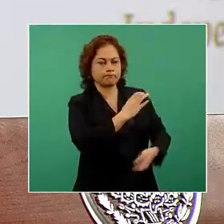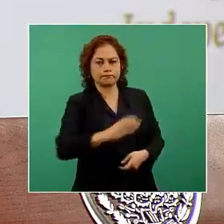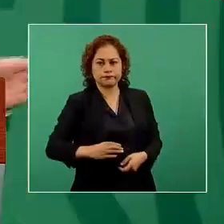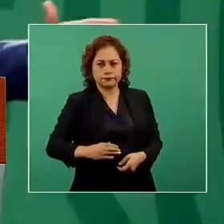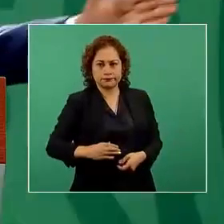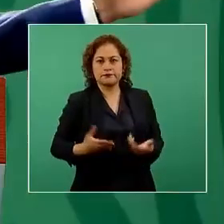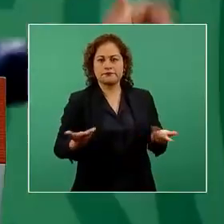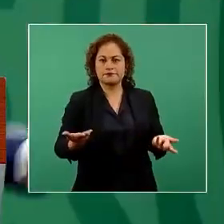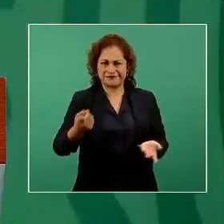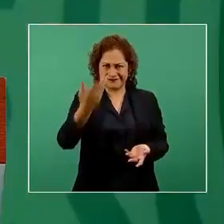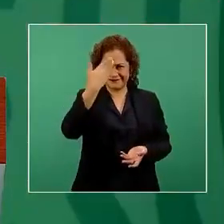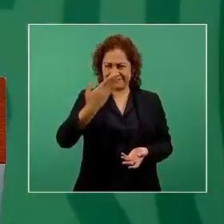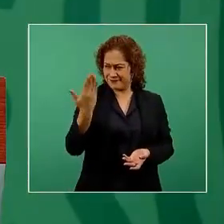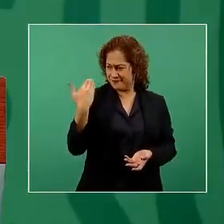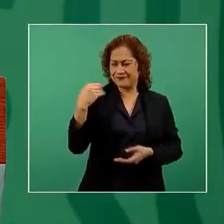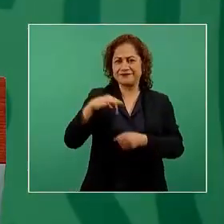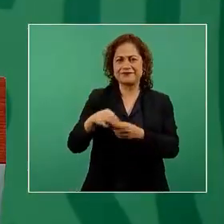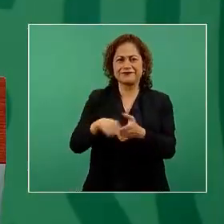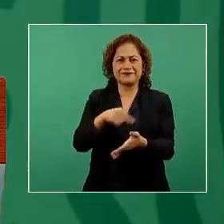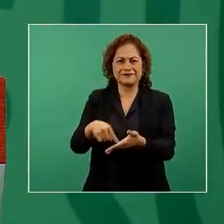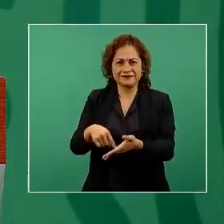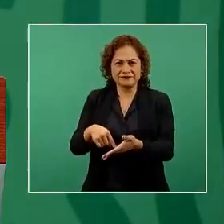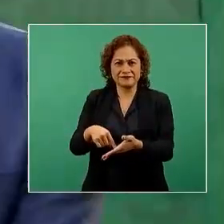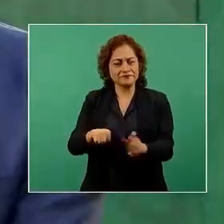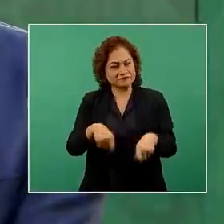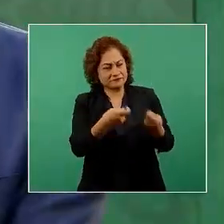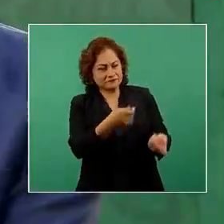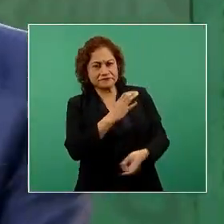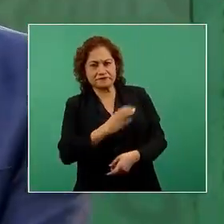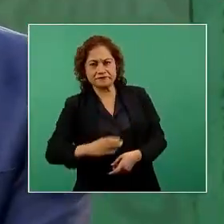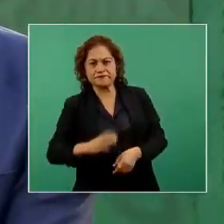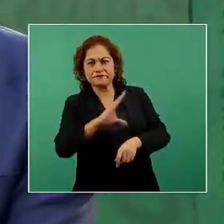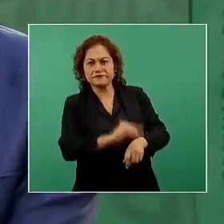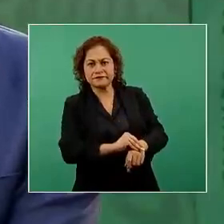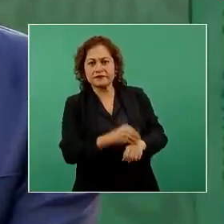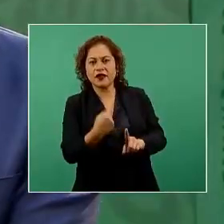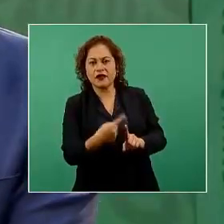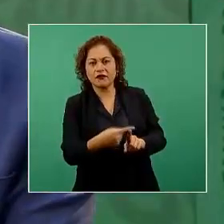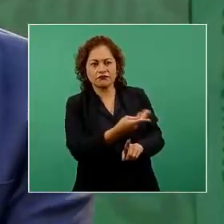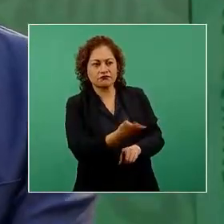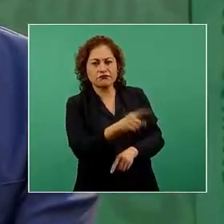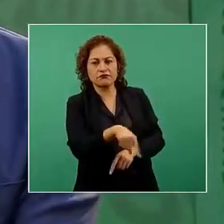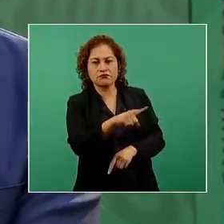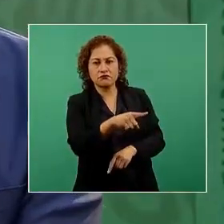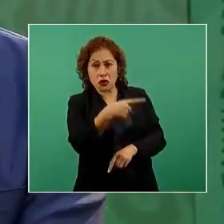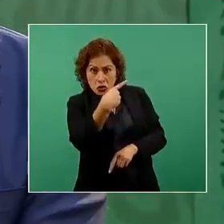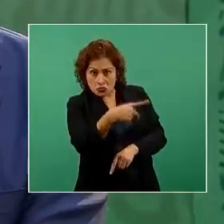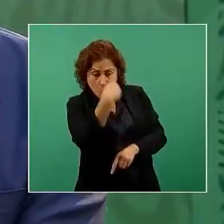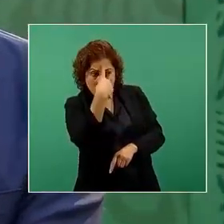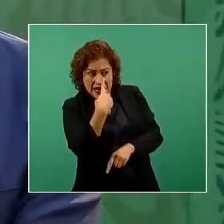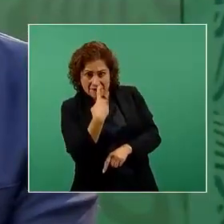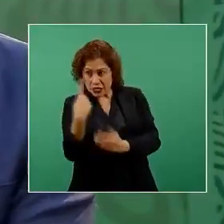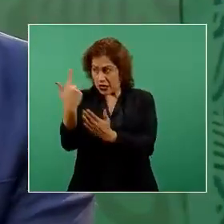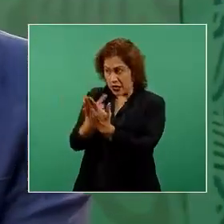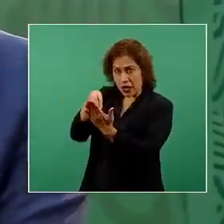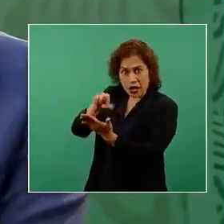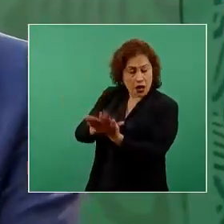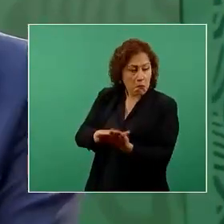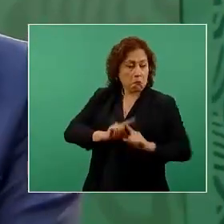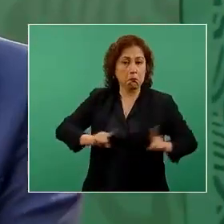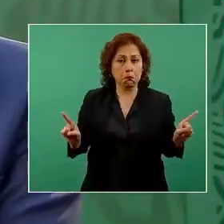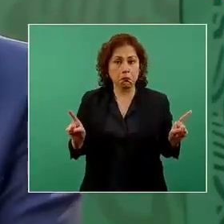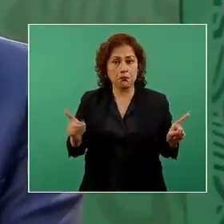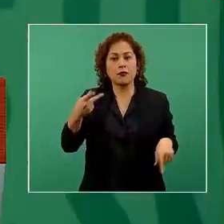En la pasada elección, les dieron un registro de candidato a quien no reunió los requisitos. Pero como se los